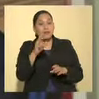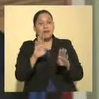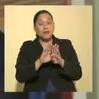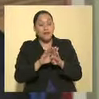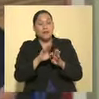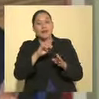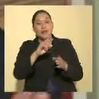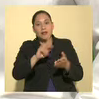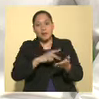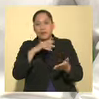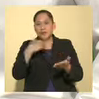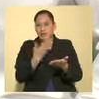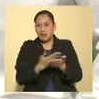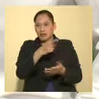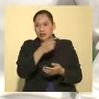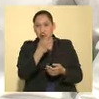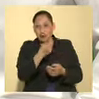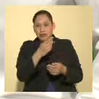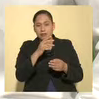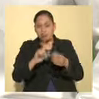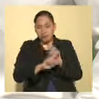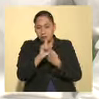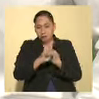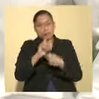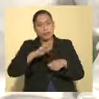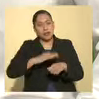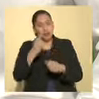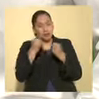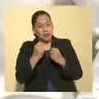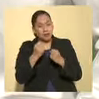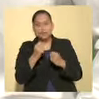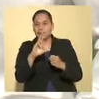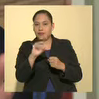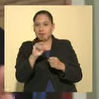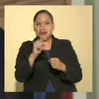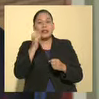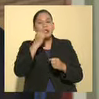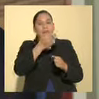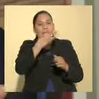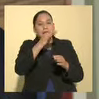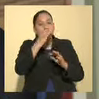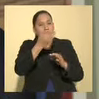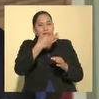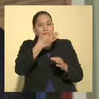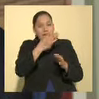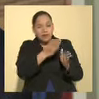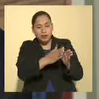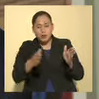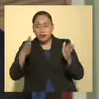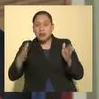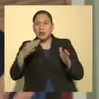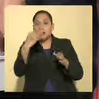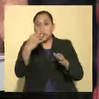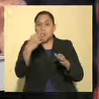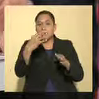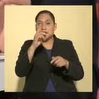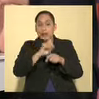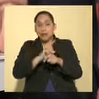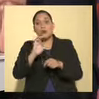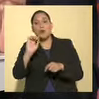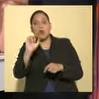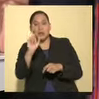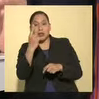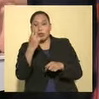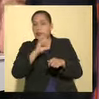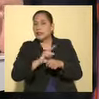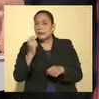en recidivas, que es lo que hemos comentado en programas anteriores, completar el tratamiento de 14, inclusive hasta 21 días